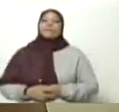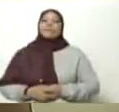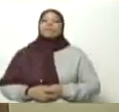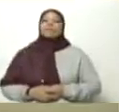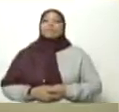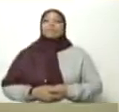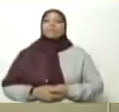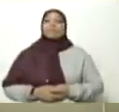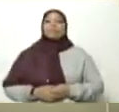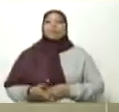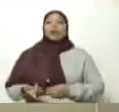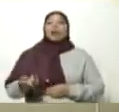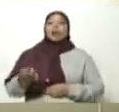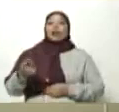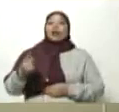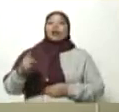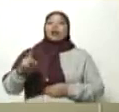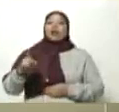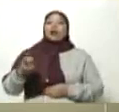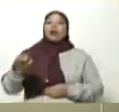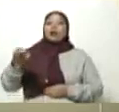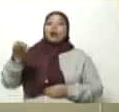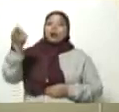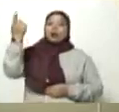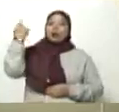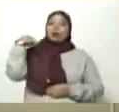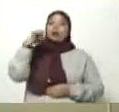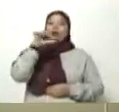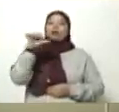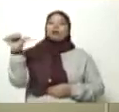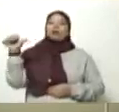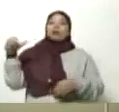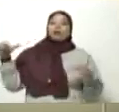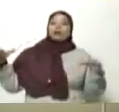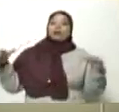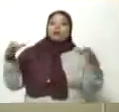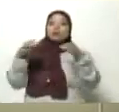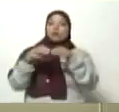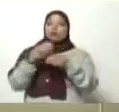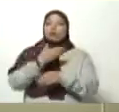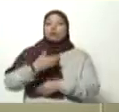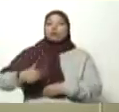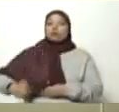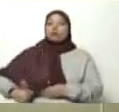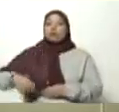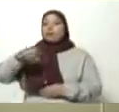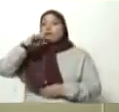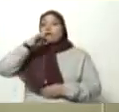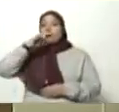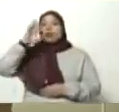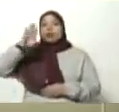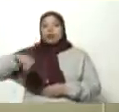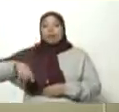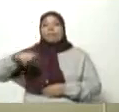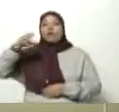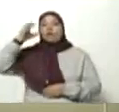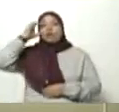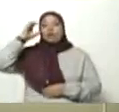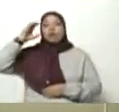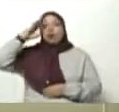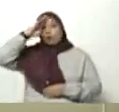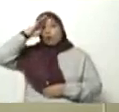La semana pasada se reunió el presidente Nicolás Maduro con el presidente de Colombia, Gustavo Petro. Y enseguida el gobierno